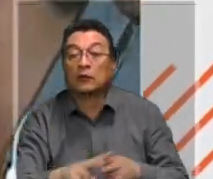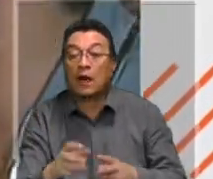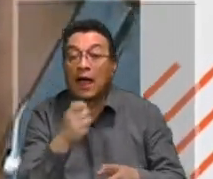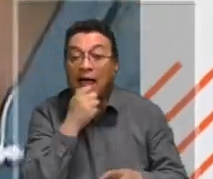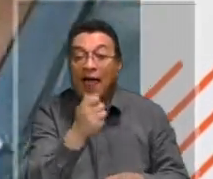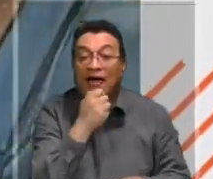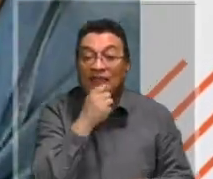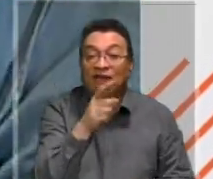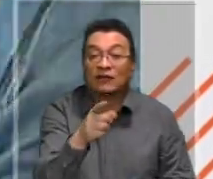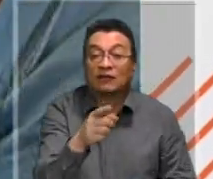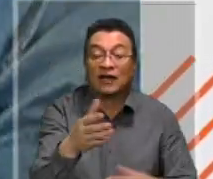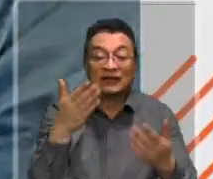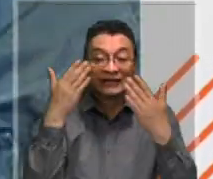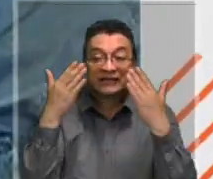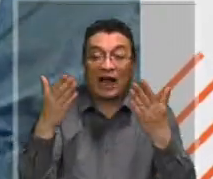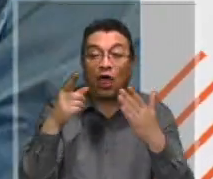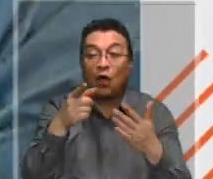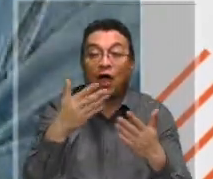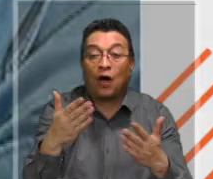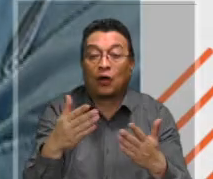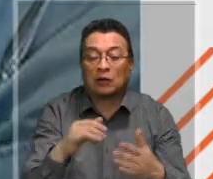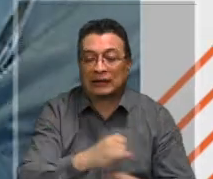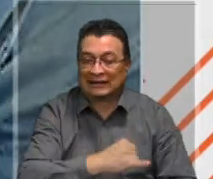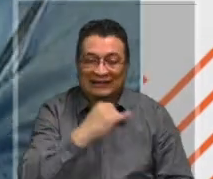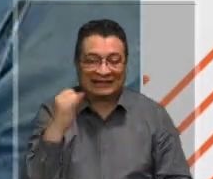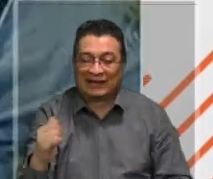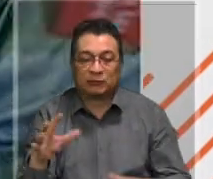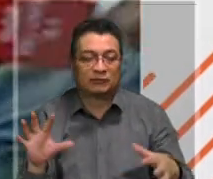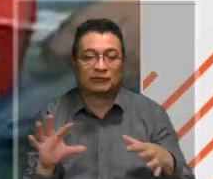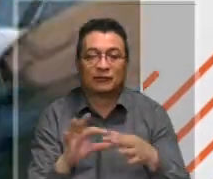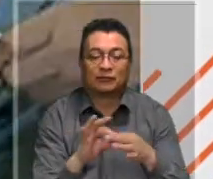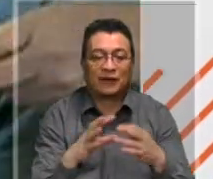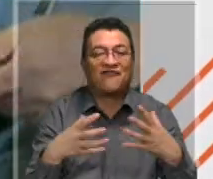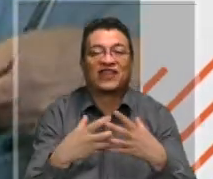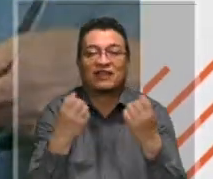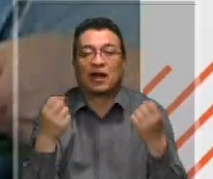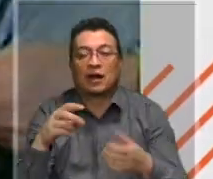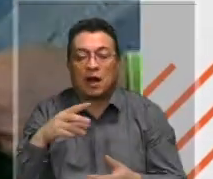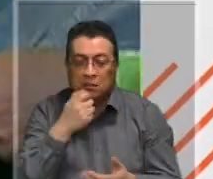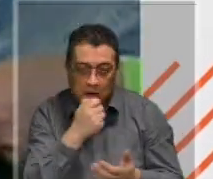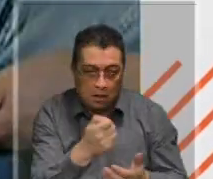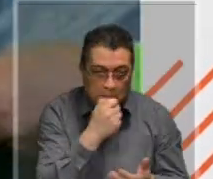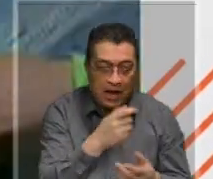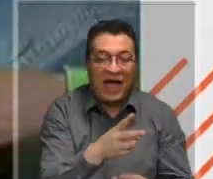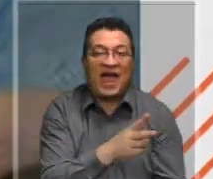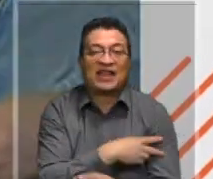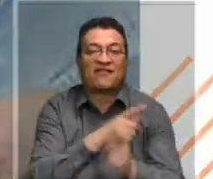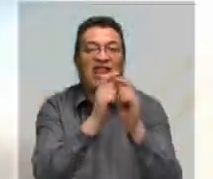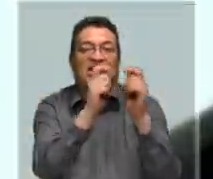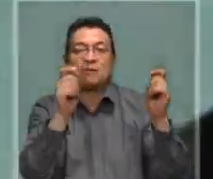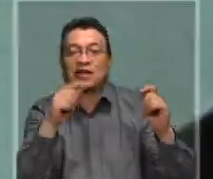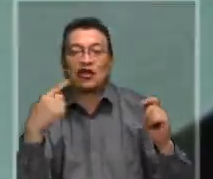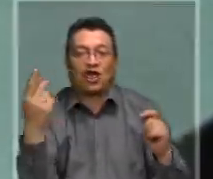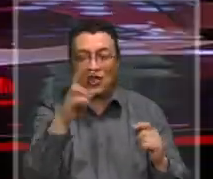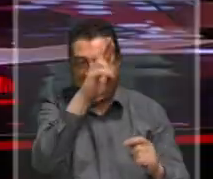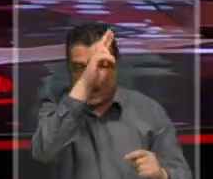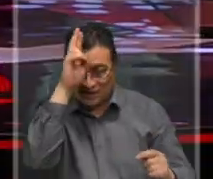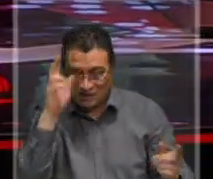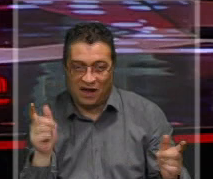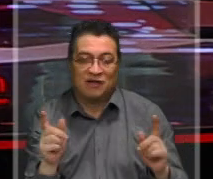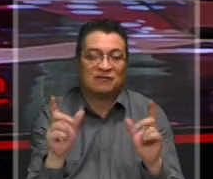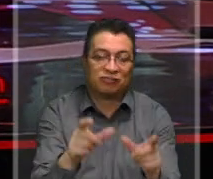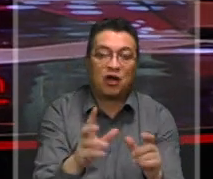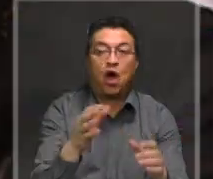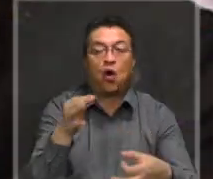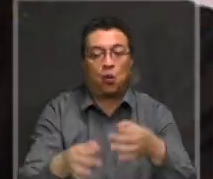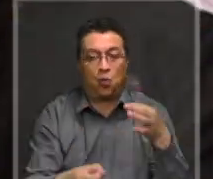entrevista. Saludos, Pancho, ayer. Siempre estuvo ligado al festival. De notero a jefe de campaña de todas nuestras reinas, luego ha